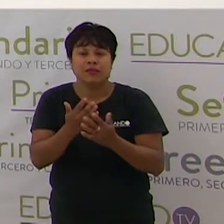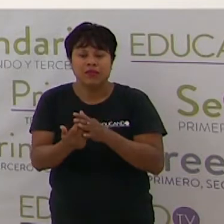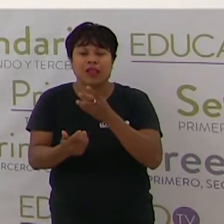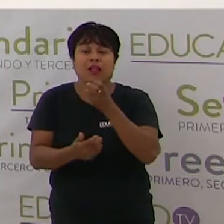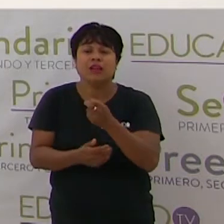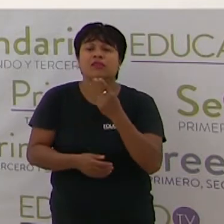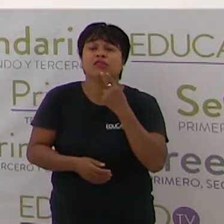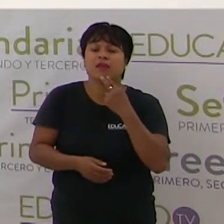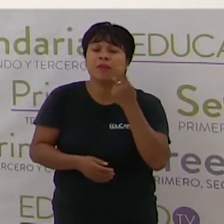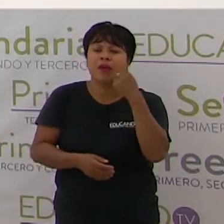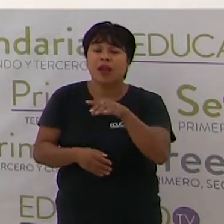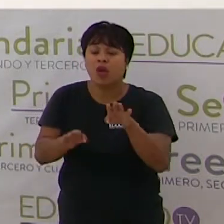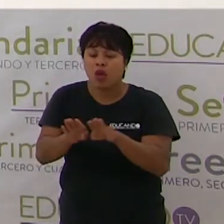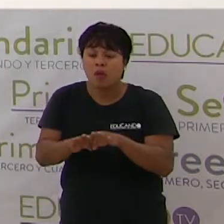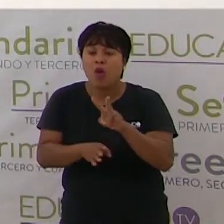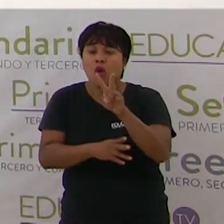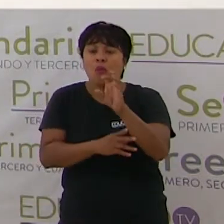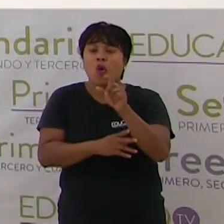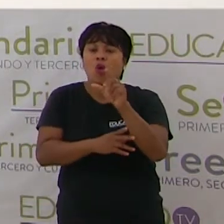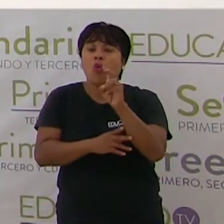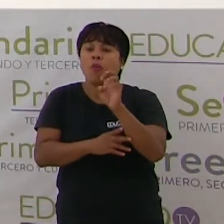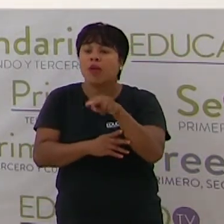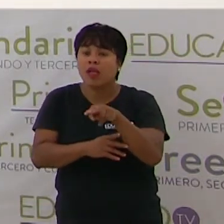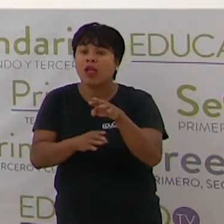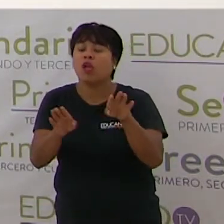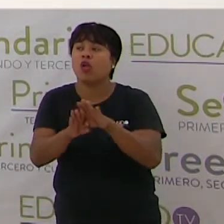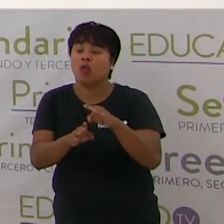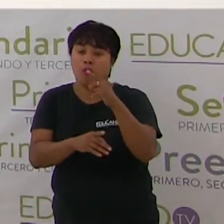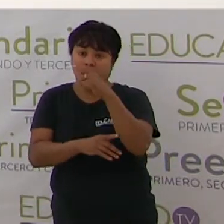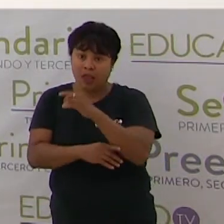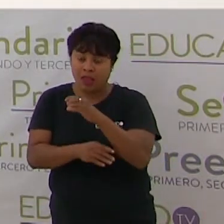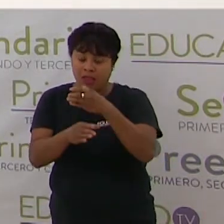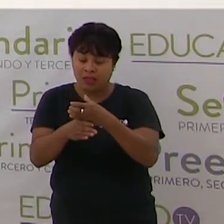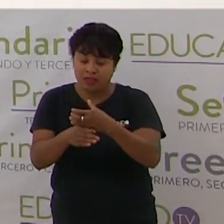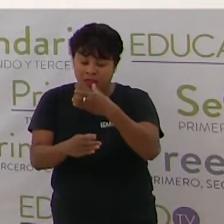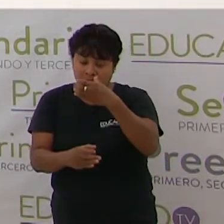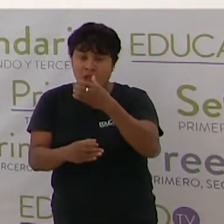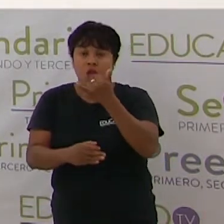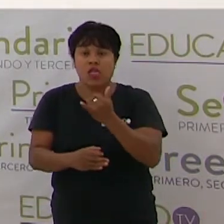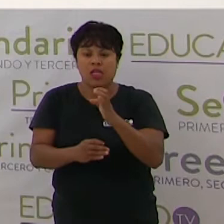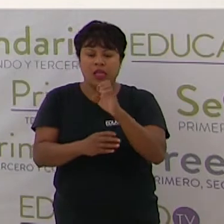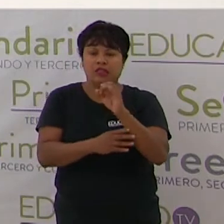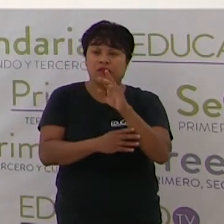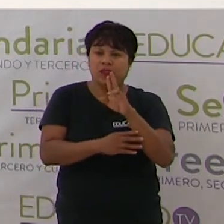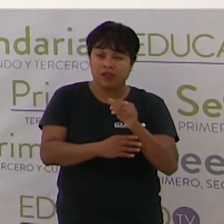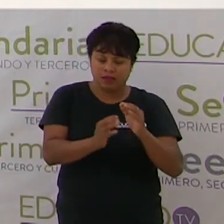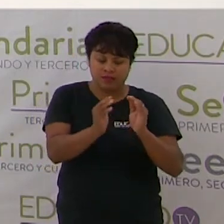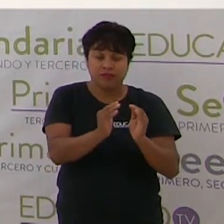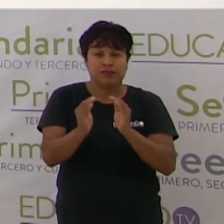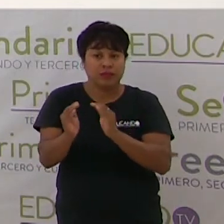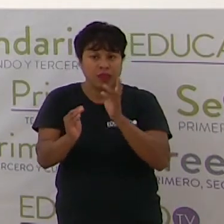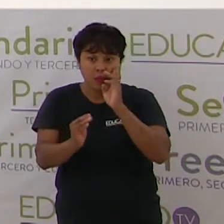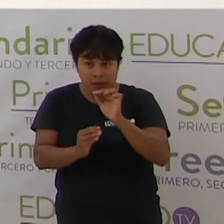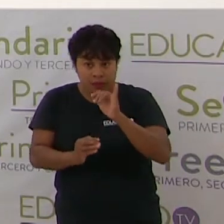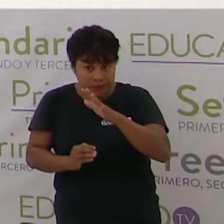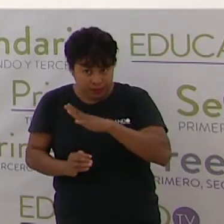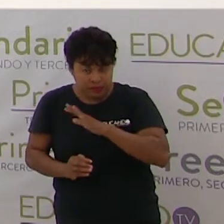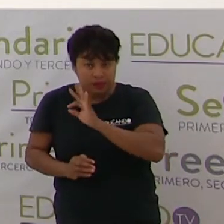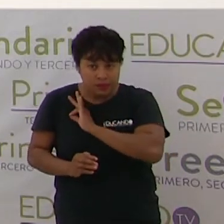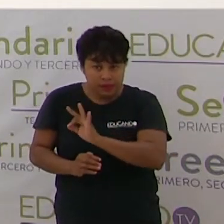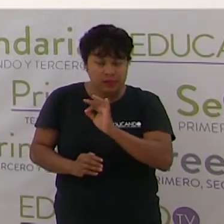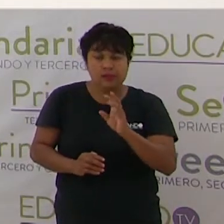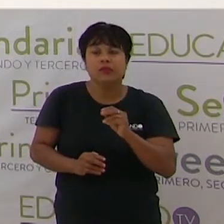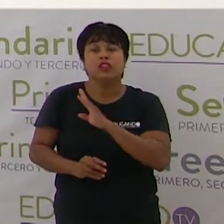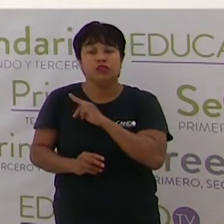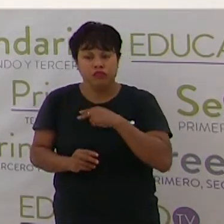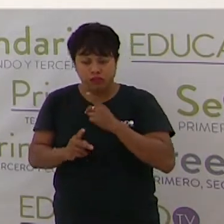para calcular el volumen tanto del cilindro como de la esfera, y podamos ver la relación que existe. Ya lo establecimos matemáticamente,